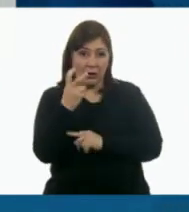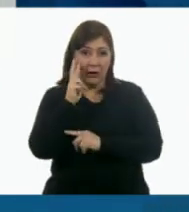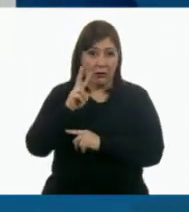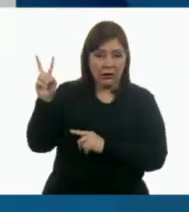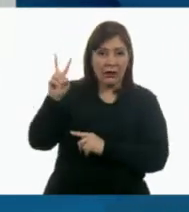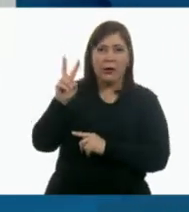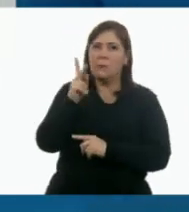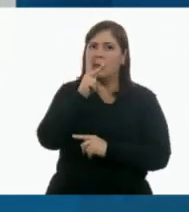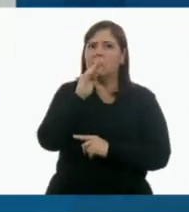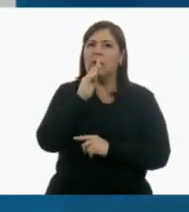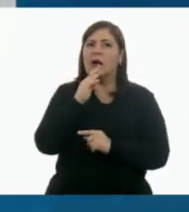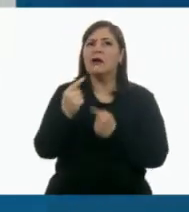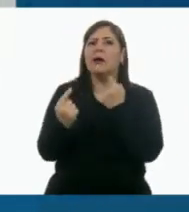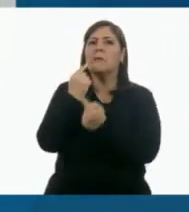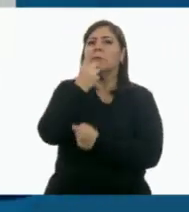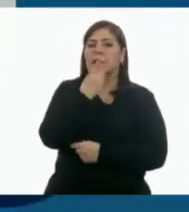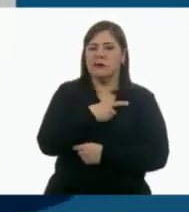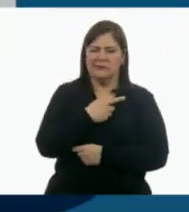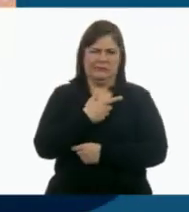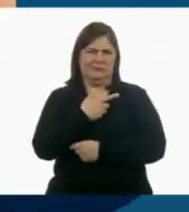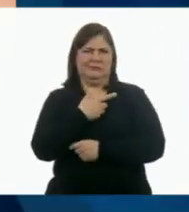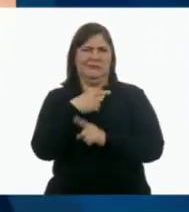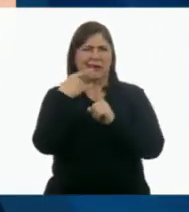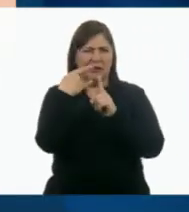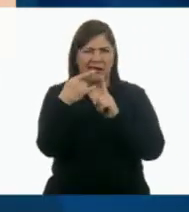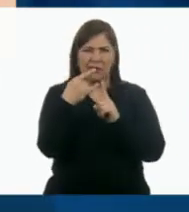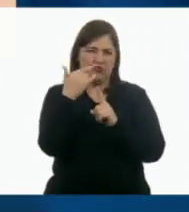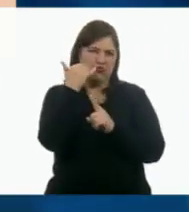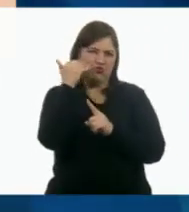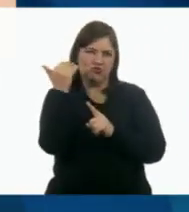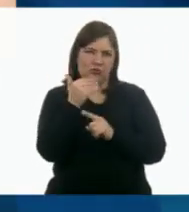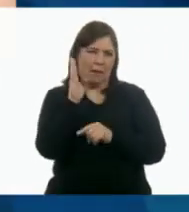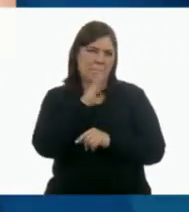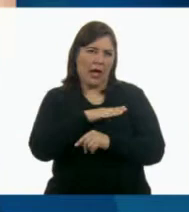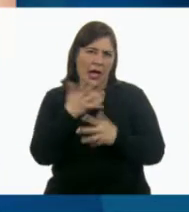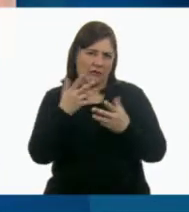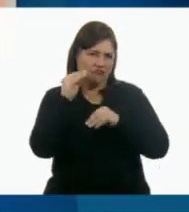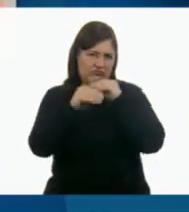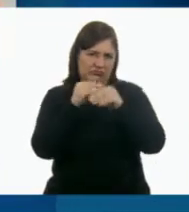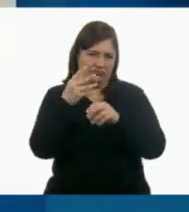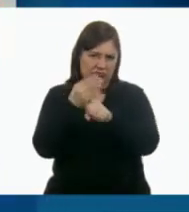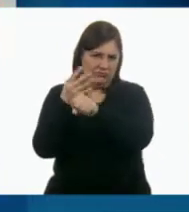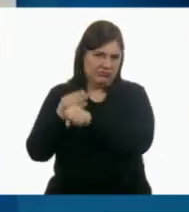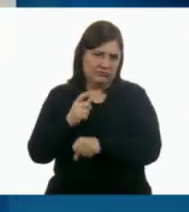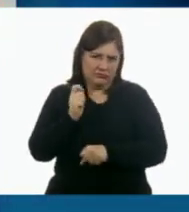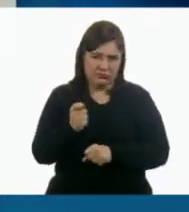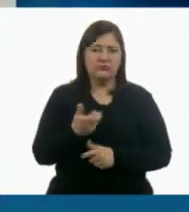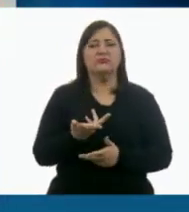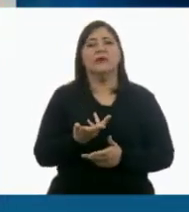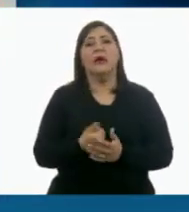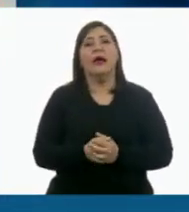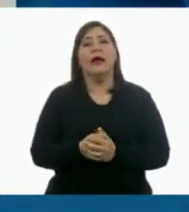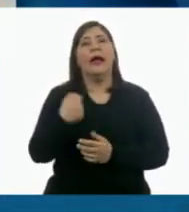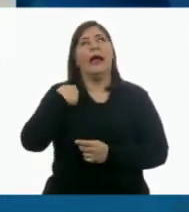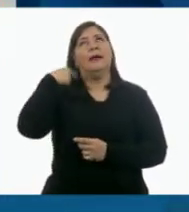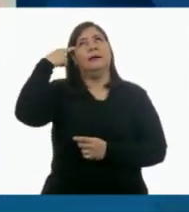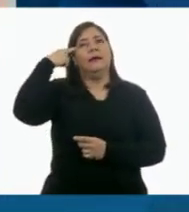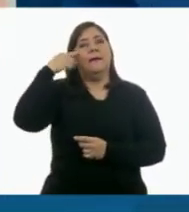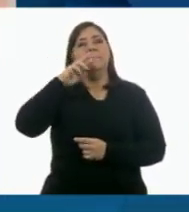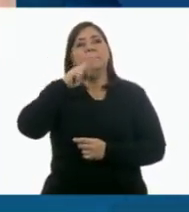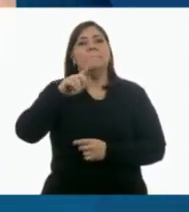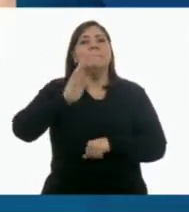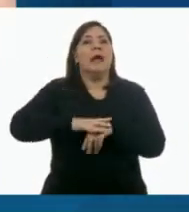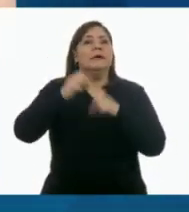Pues que es una puerta que está mal hecha. Bueno, más fácil. voy a construir una mesa